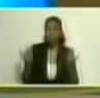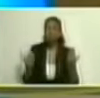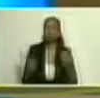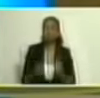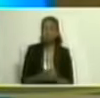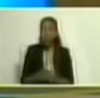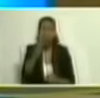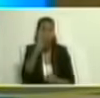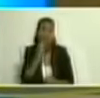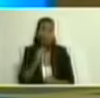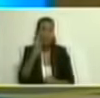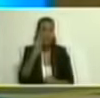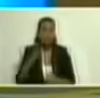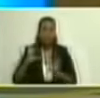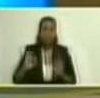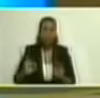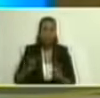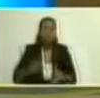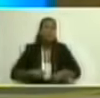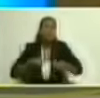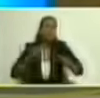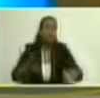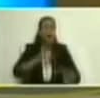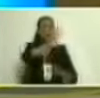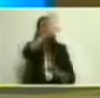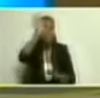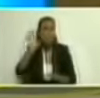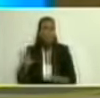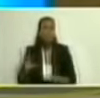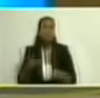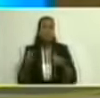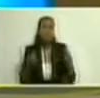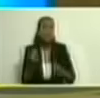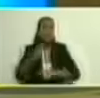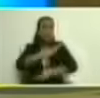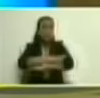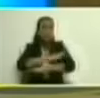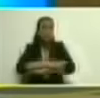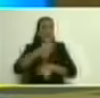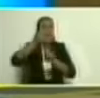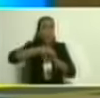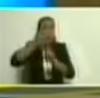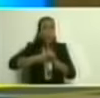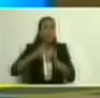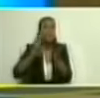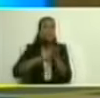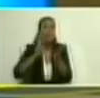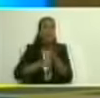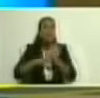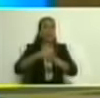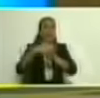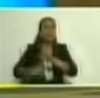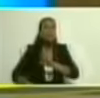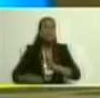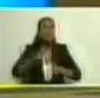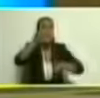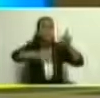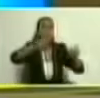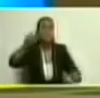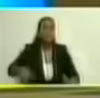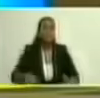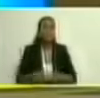con su experiencia histórica, tiene mucho que aportar a la lucha por los verdaderos derechos